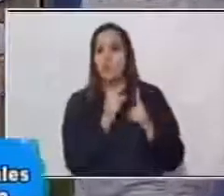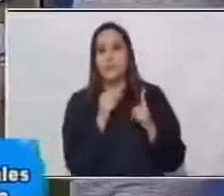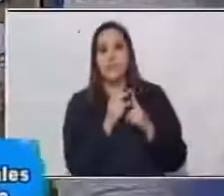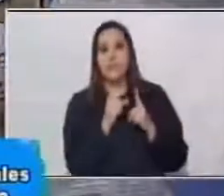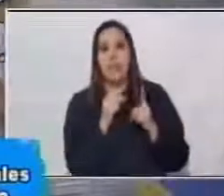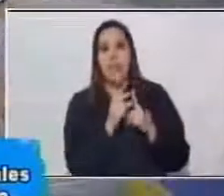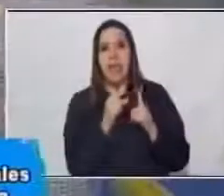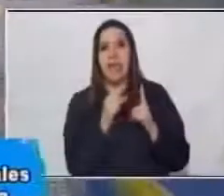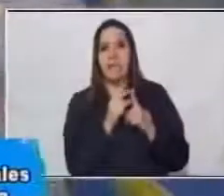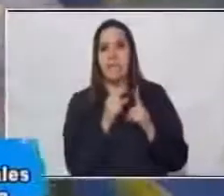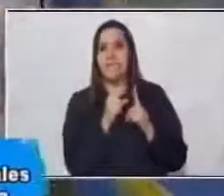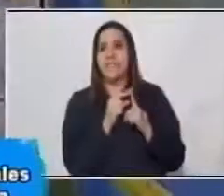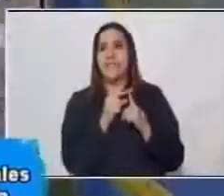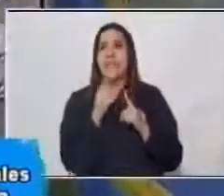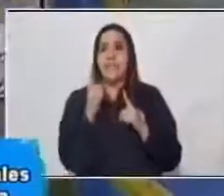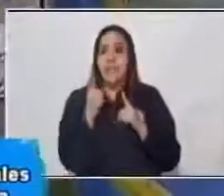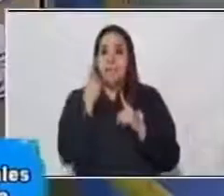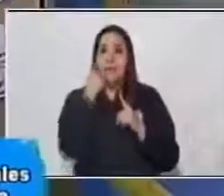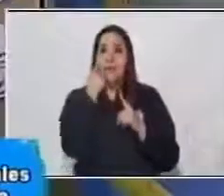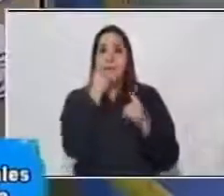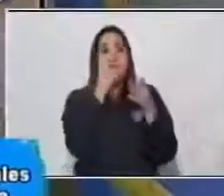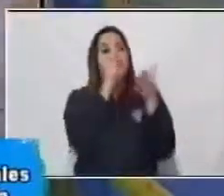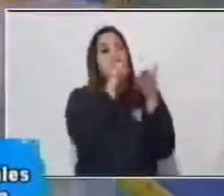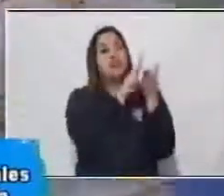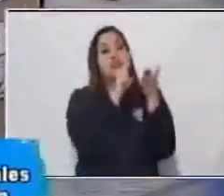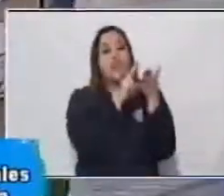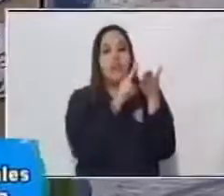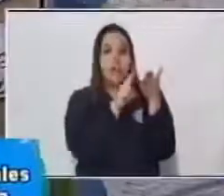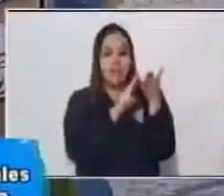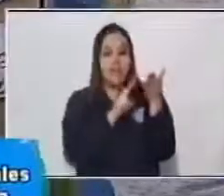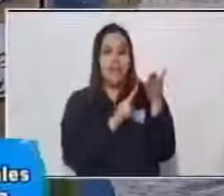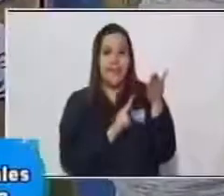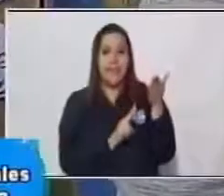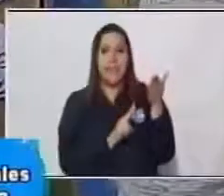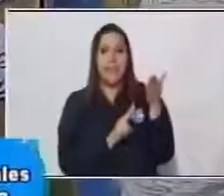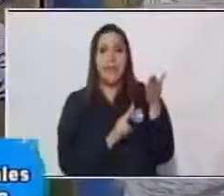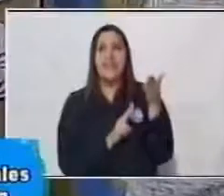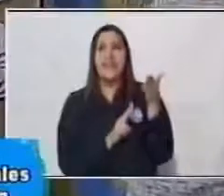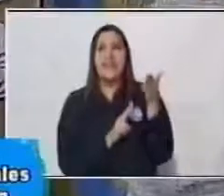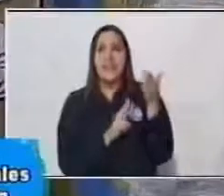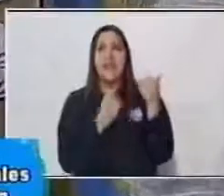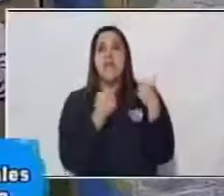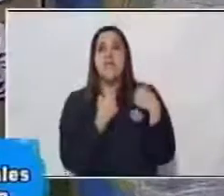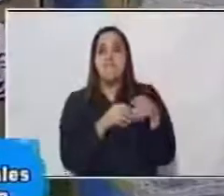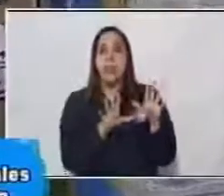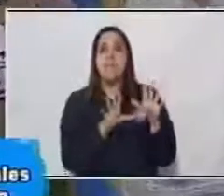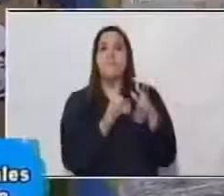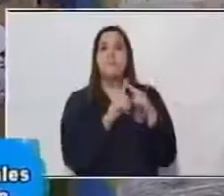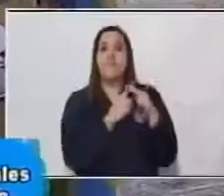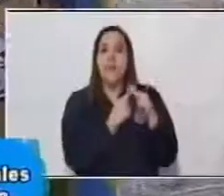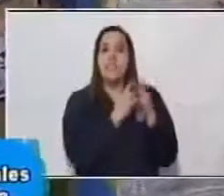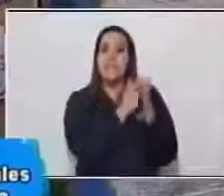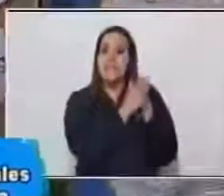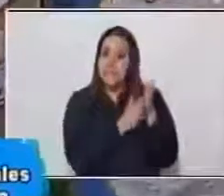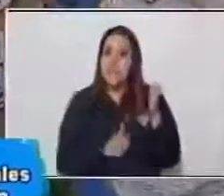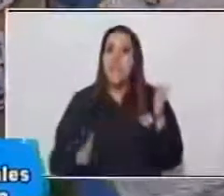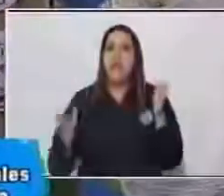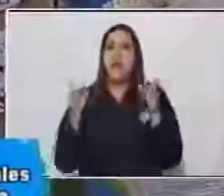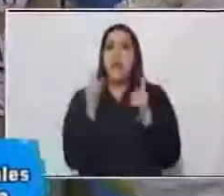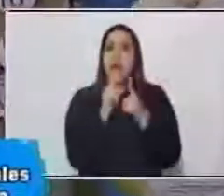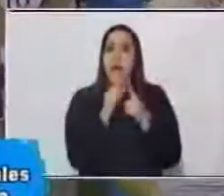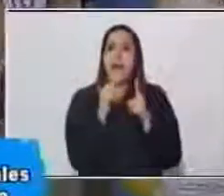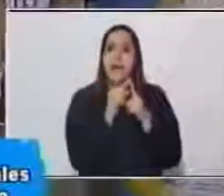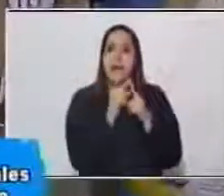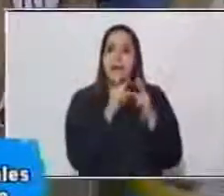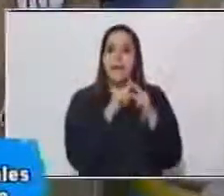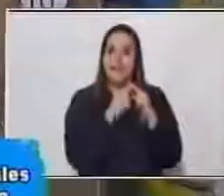acuerdo? Las vamos a ir leyendo, ¿sí? Y vamos a ir viendo con qué sílaba